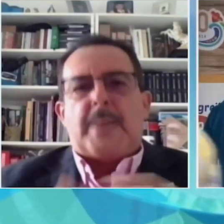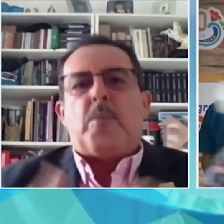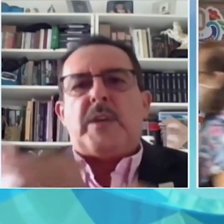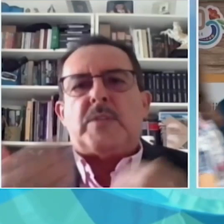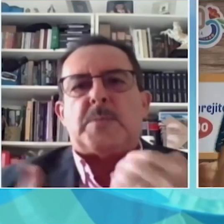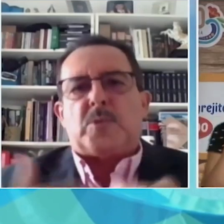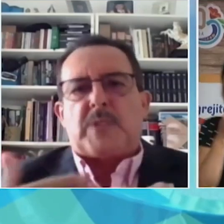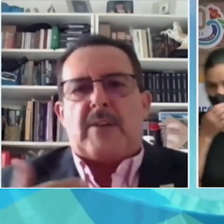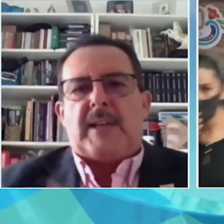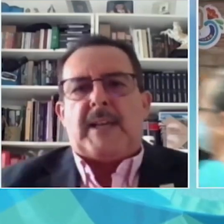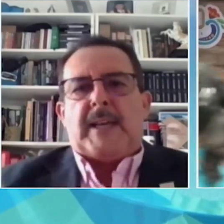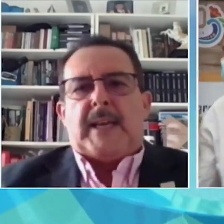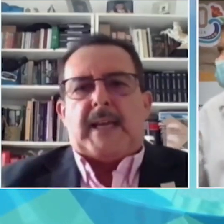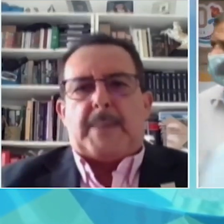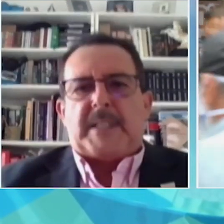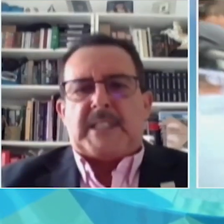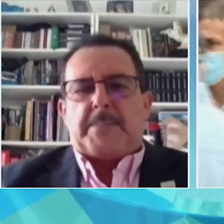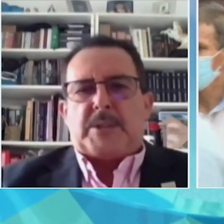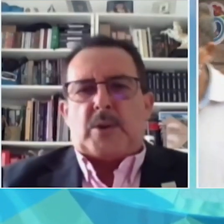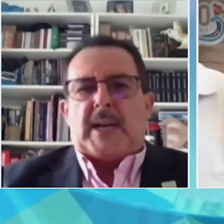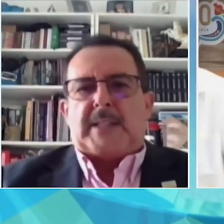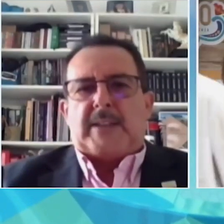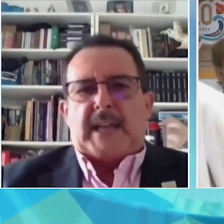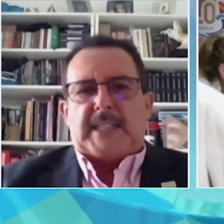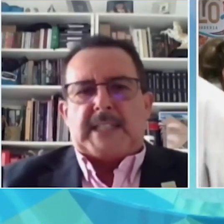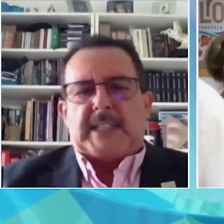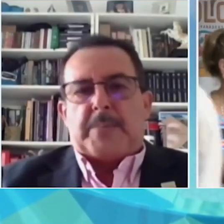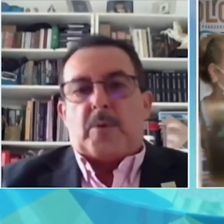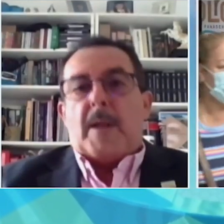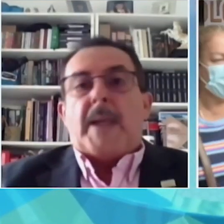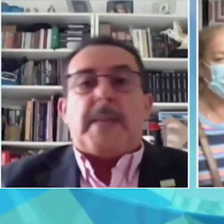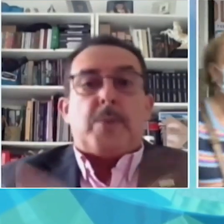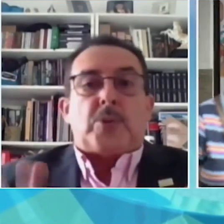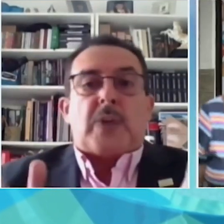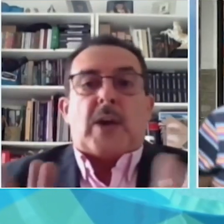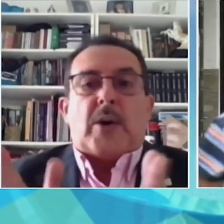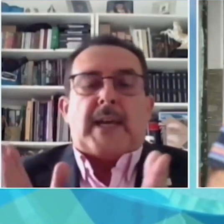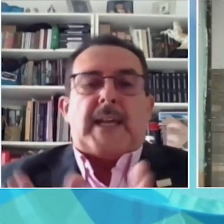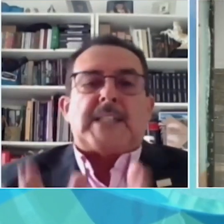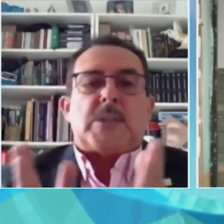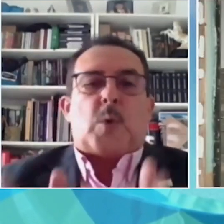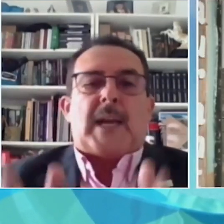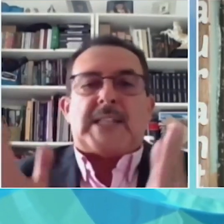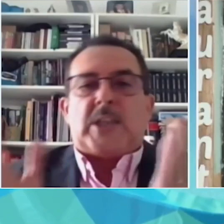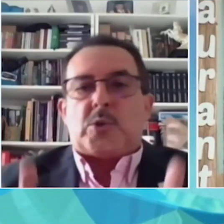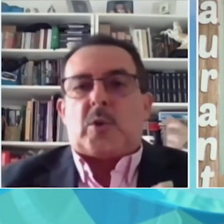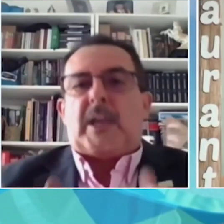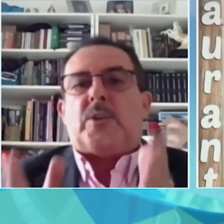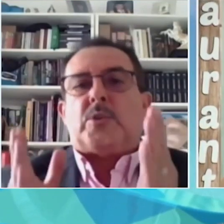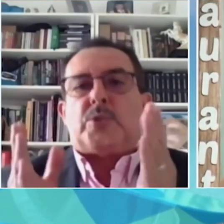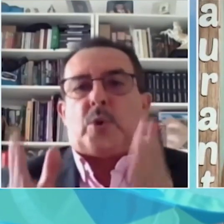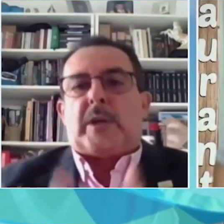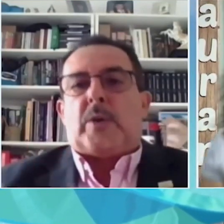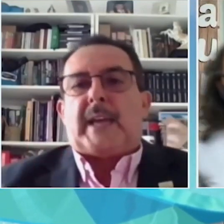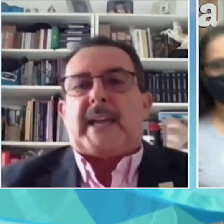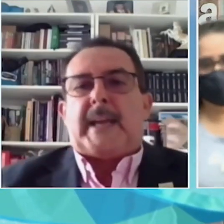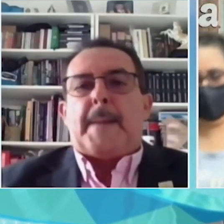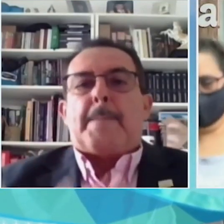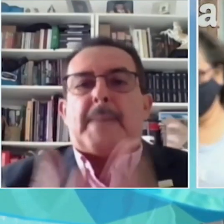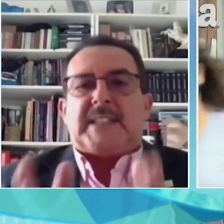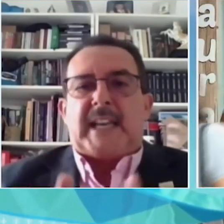muy irresponsable la participación en actividades de ese tipo. Y por otro lado, en las escuelas y los colegios, yo creo que hay